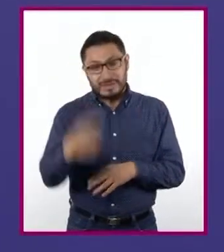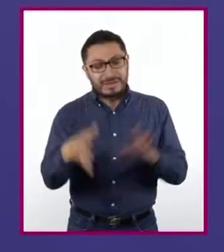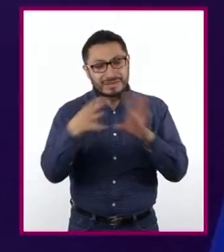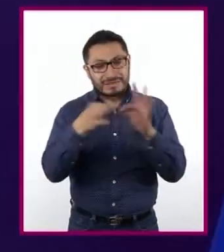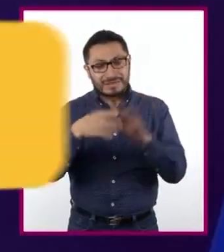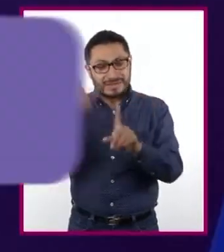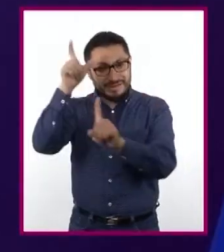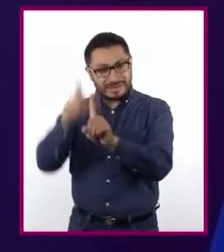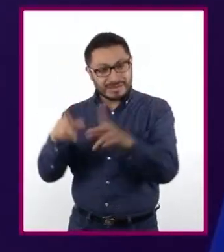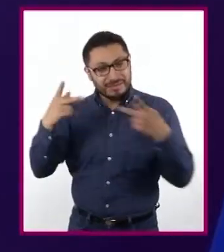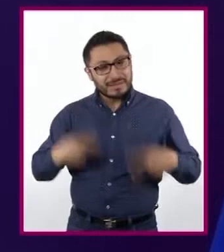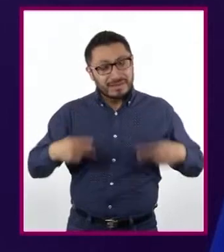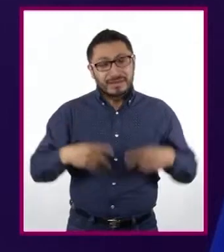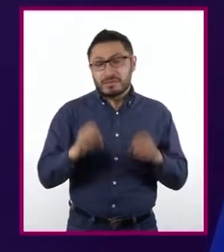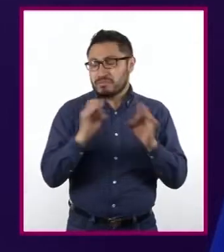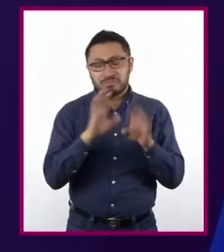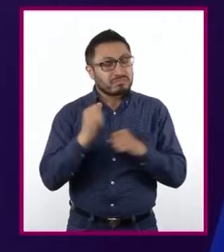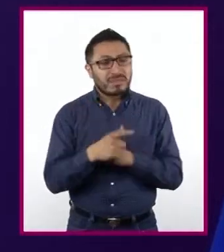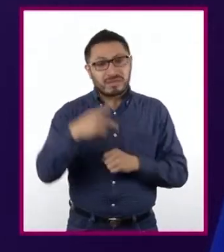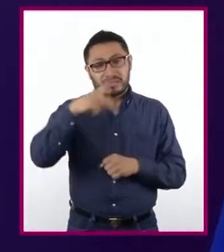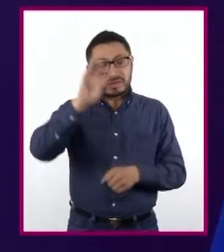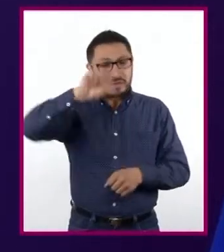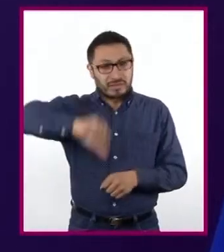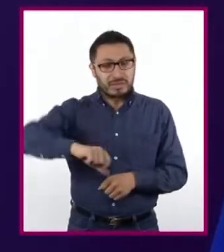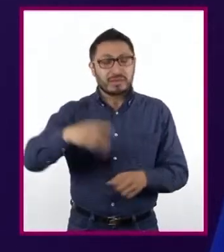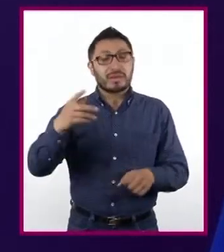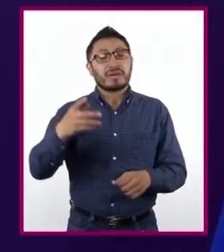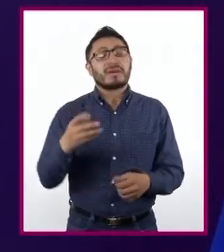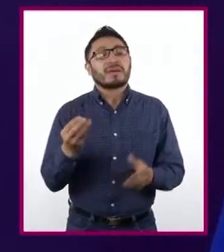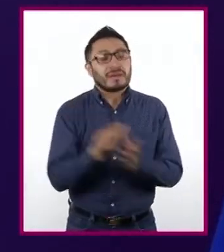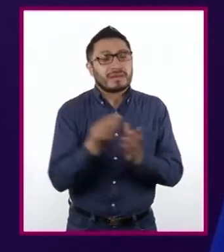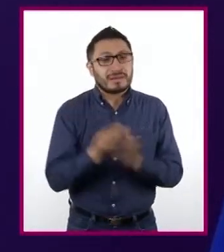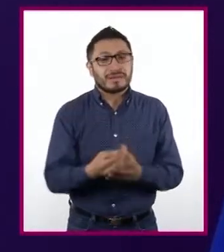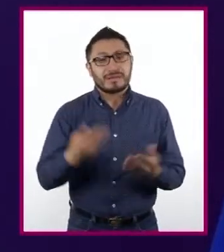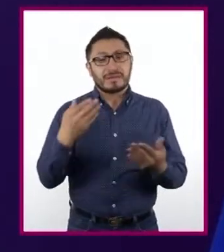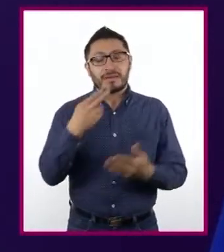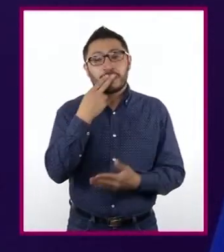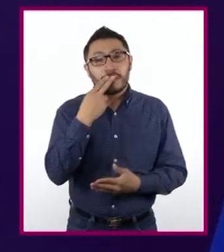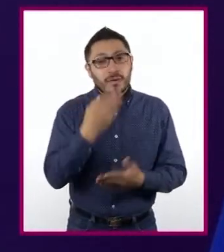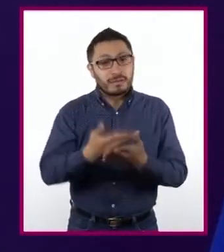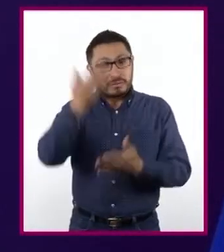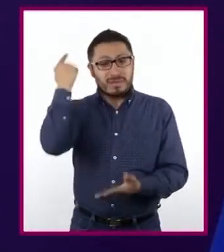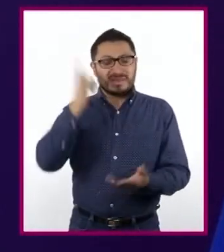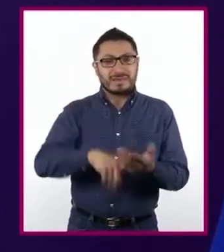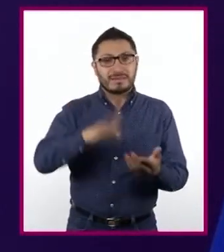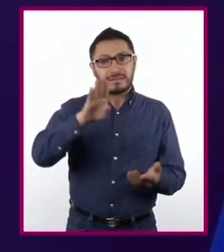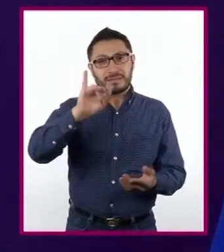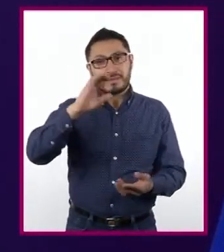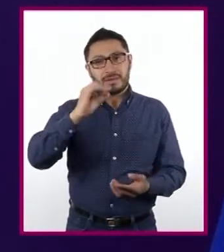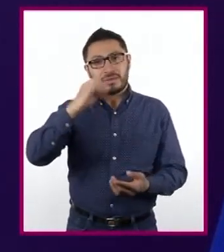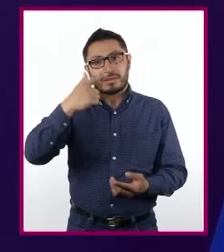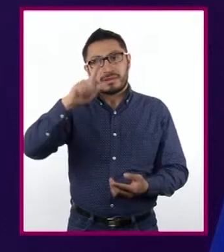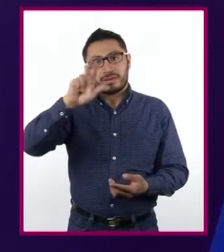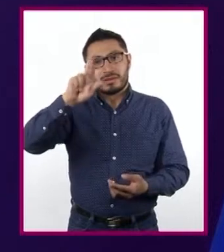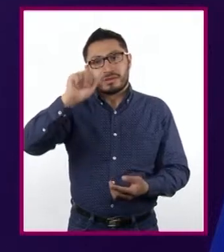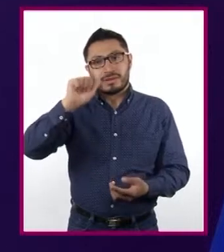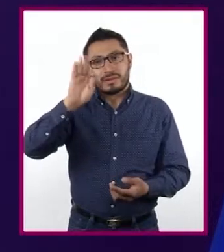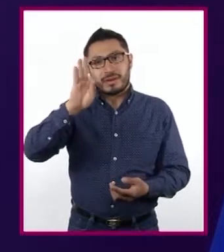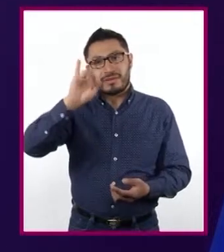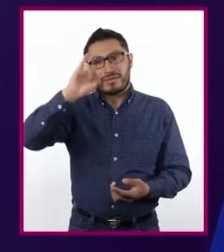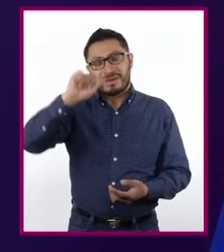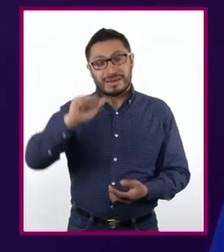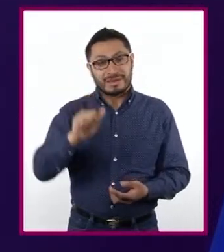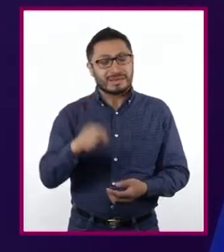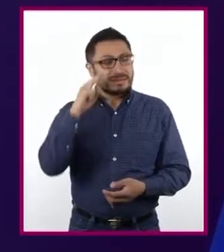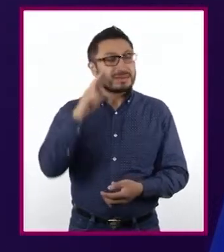alguna situación, pero en esta sesión hablaremos del uso del tiempo pasado en las biografías. Como observaron, en este